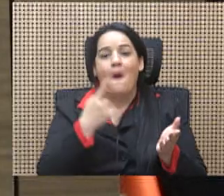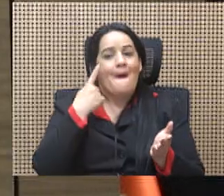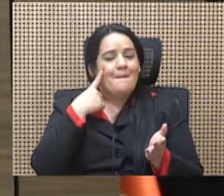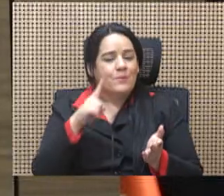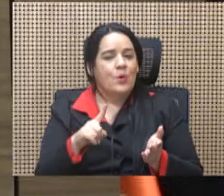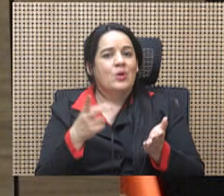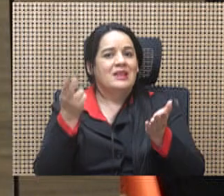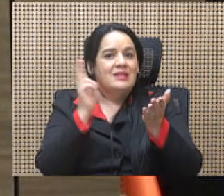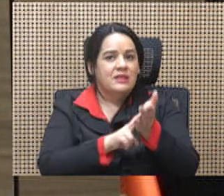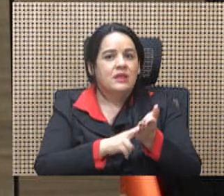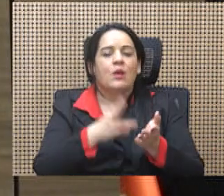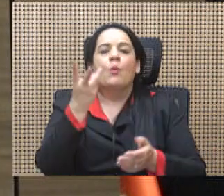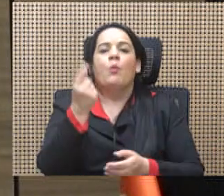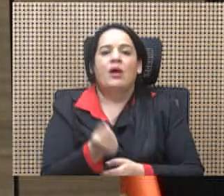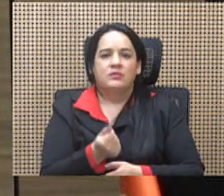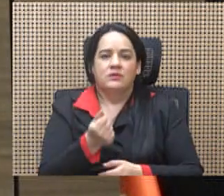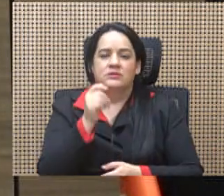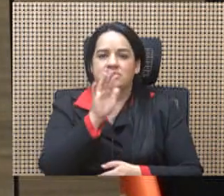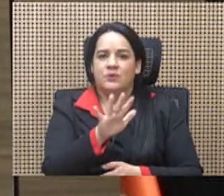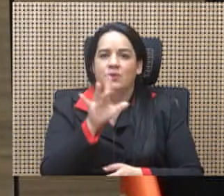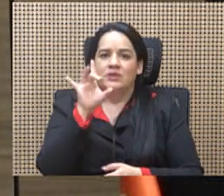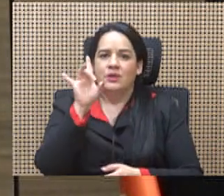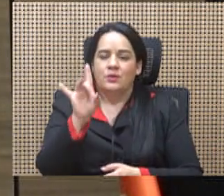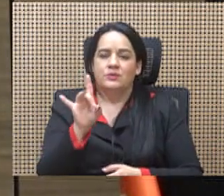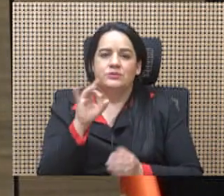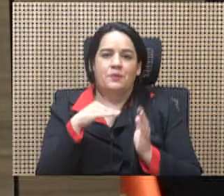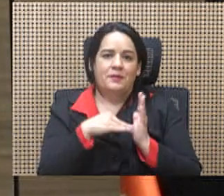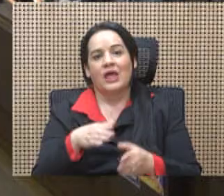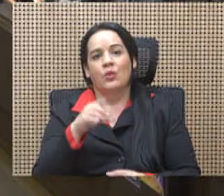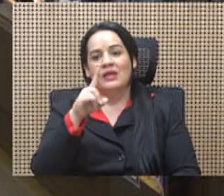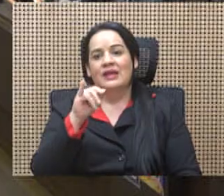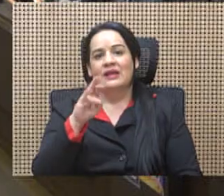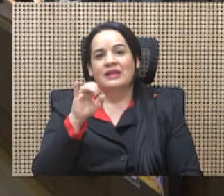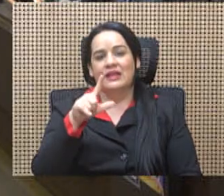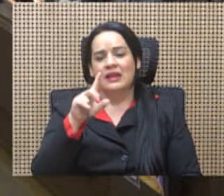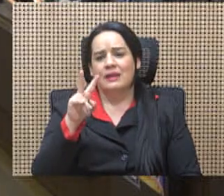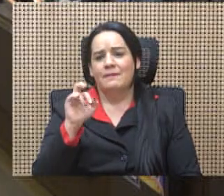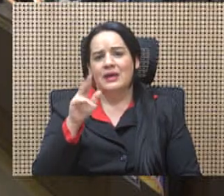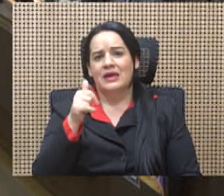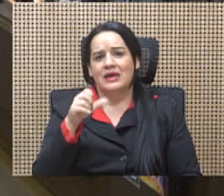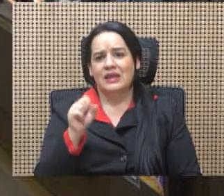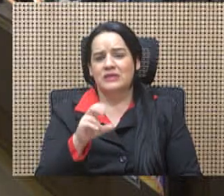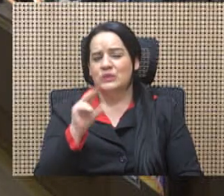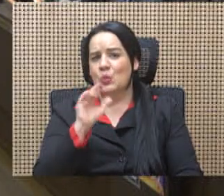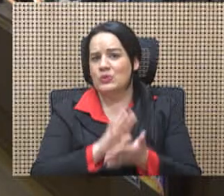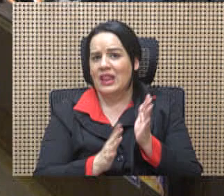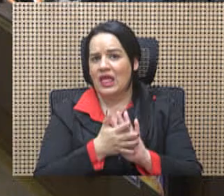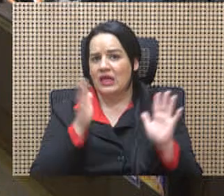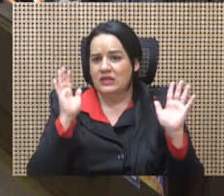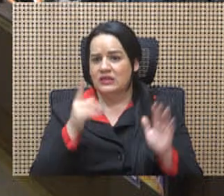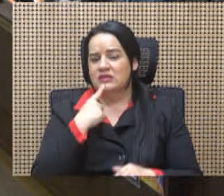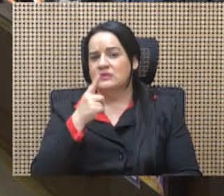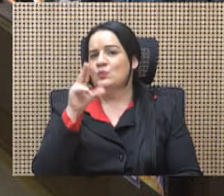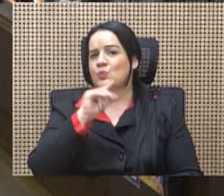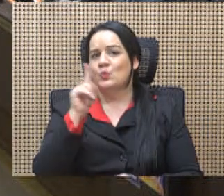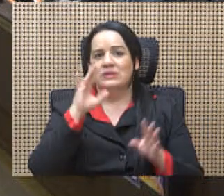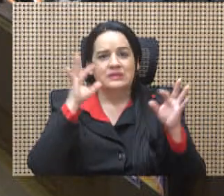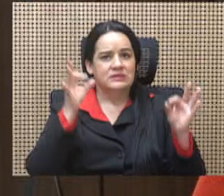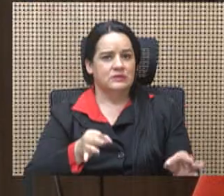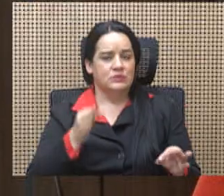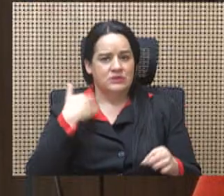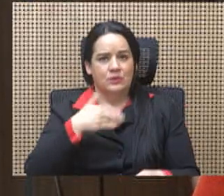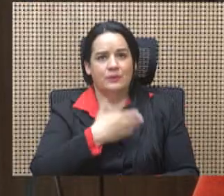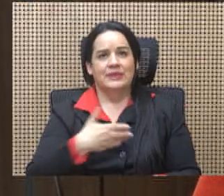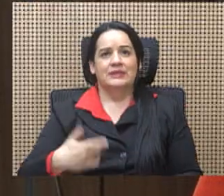las provincias y zonas donde se ubicarían los nuevos hospitales y ebais no se vengan a lavar las manos a decir que esto no es una decisión del señor presidente